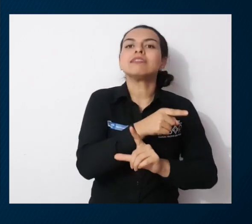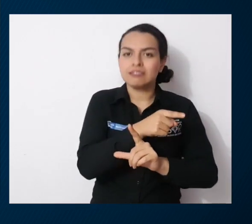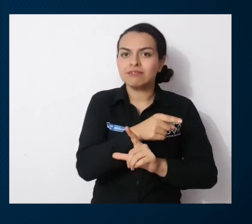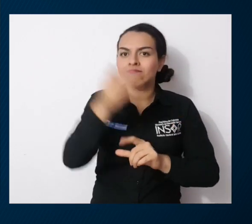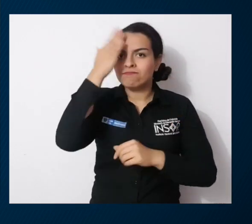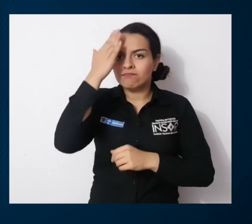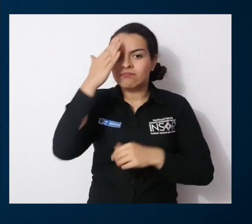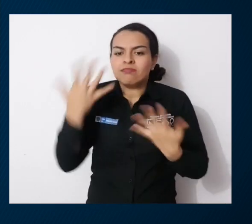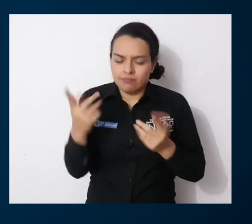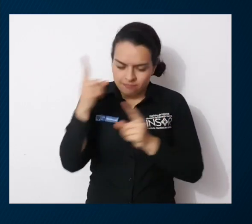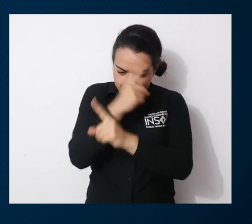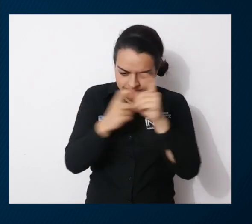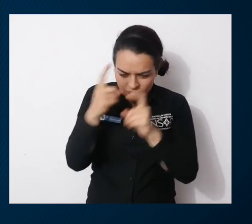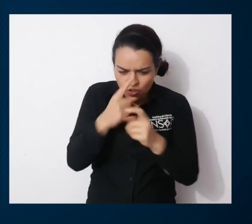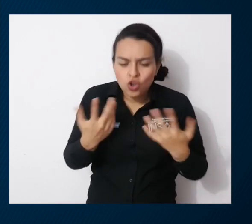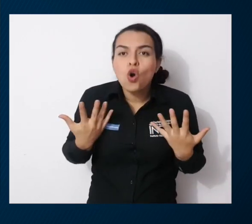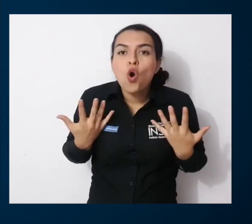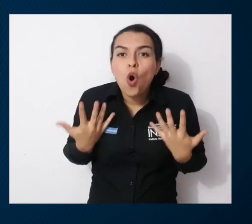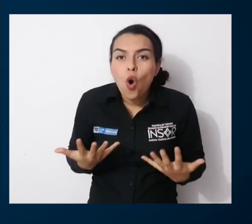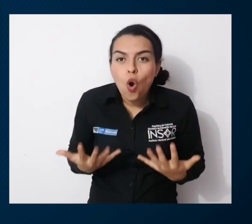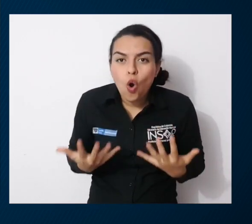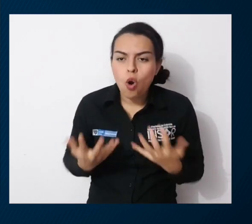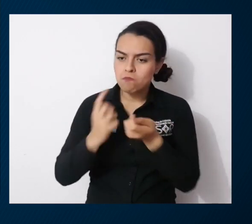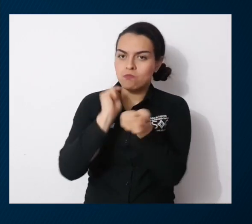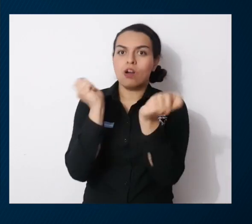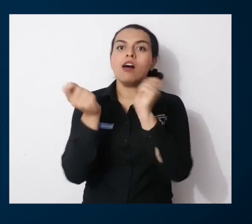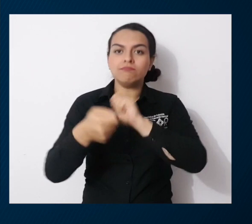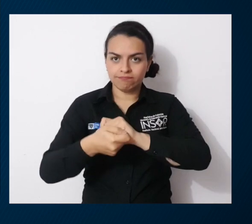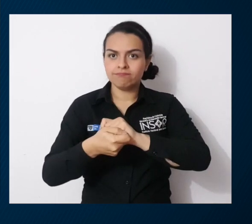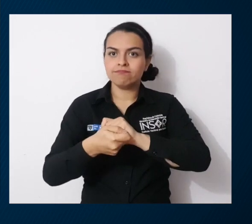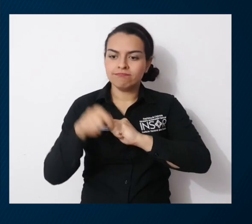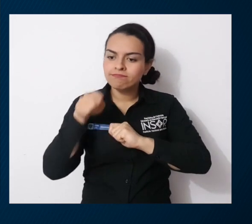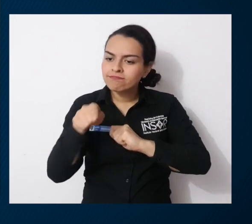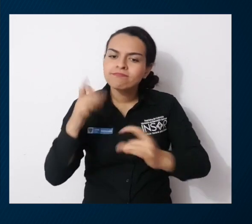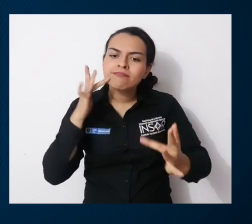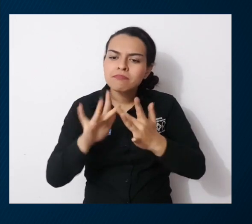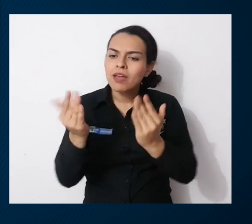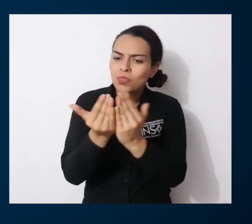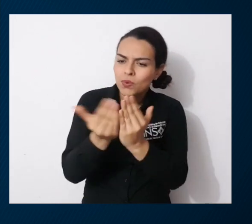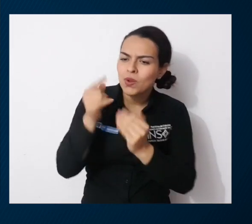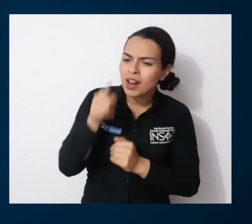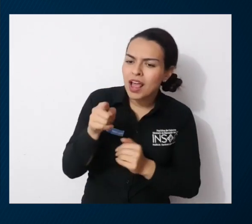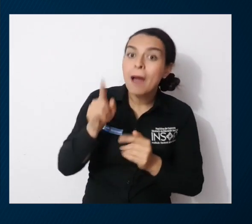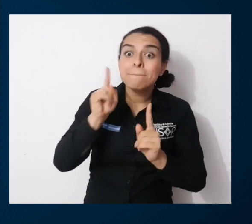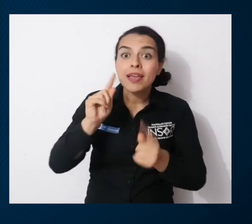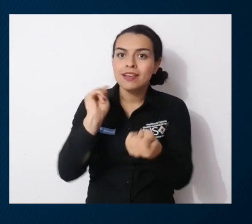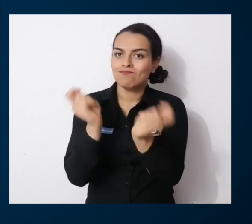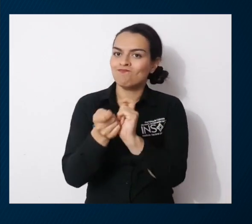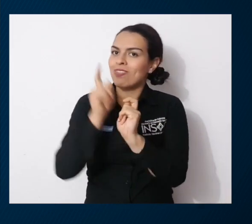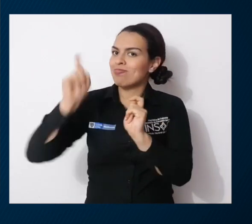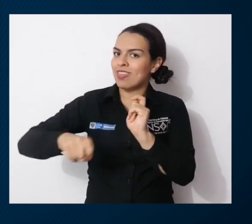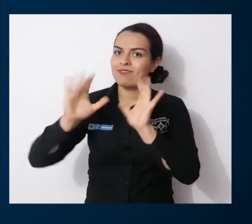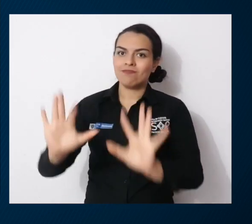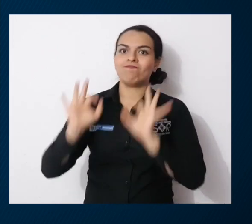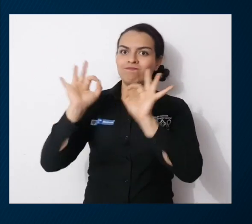sino sentarnos a reflexionar cómo hacemos transformación en las prácticas educativas muy bien hechas. Y eso